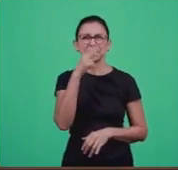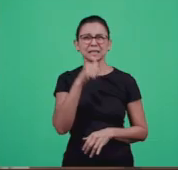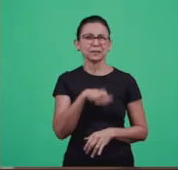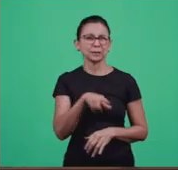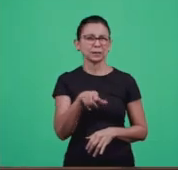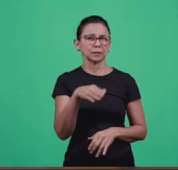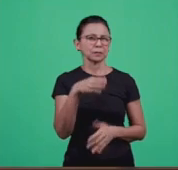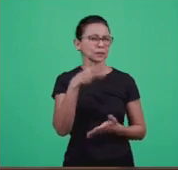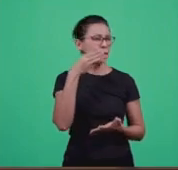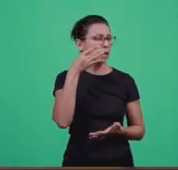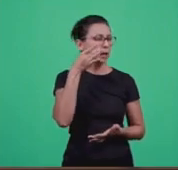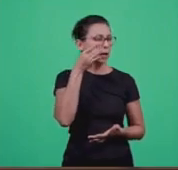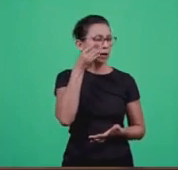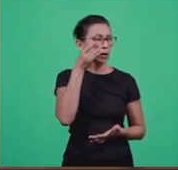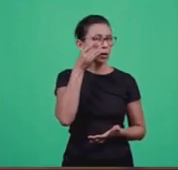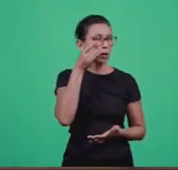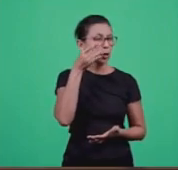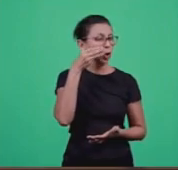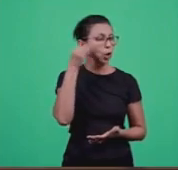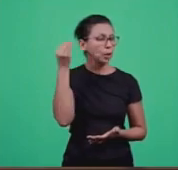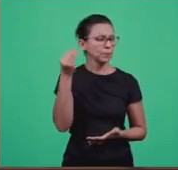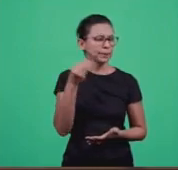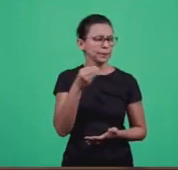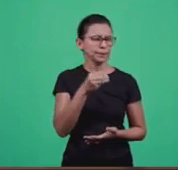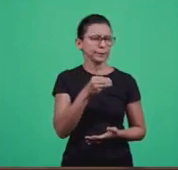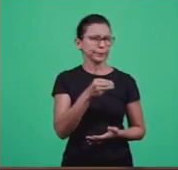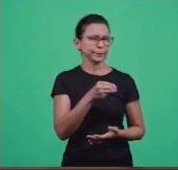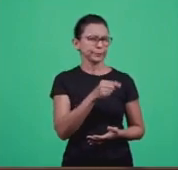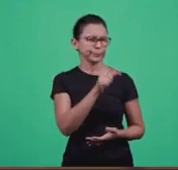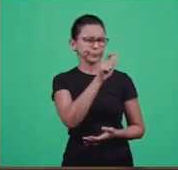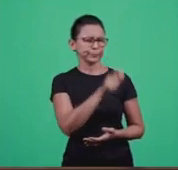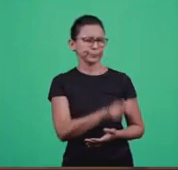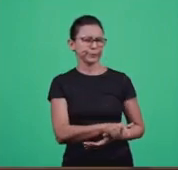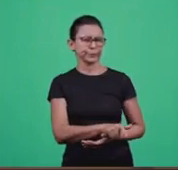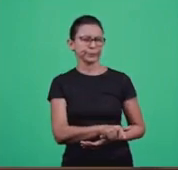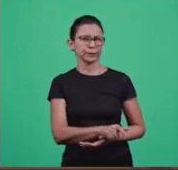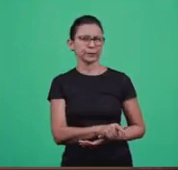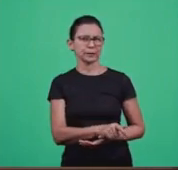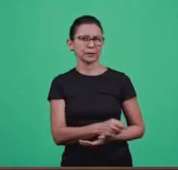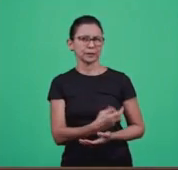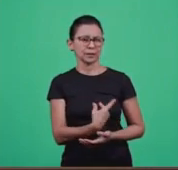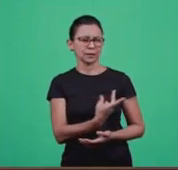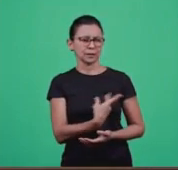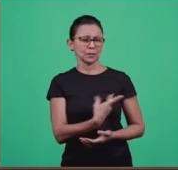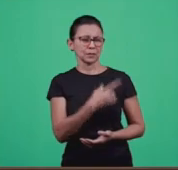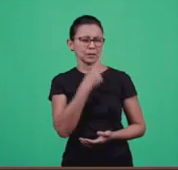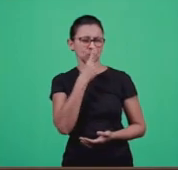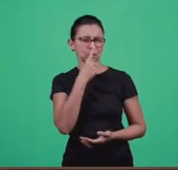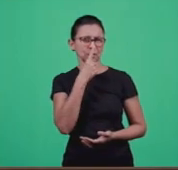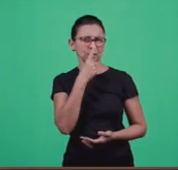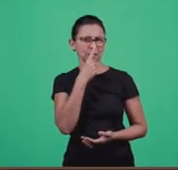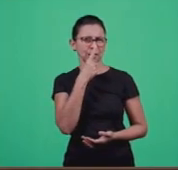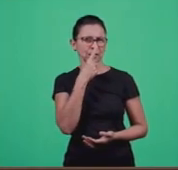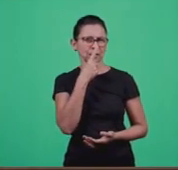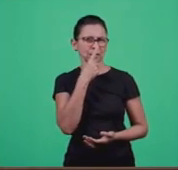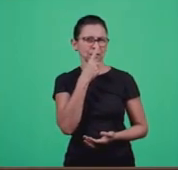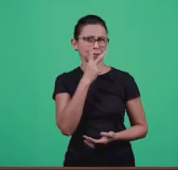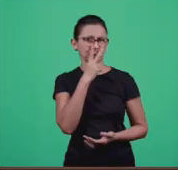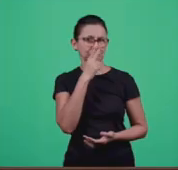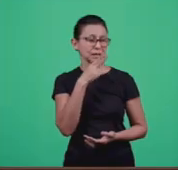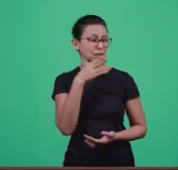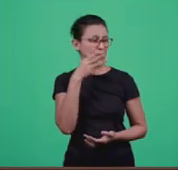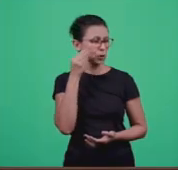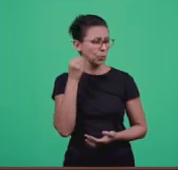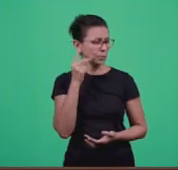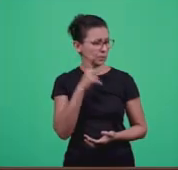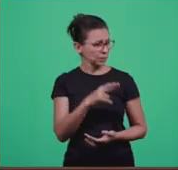tú estás igual que tu amigo. ¿No es así? Cuando alguien anda mucho con una persona, convive mucho con alguna